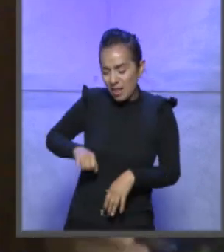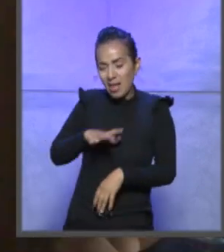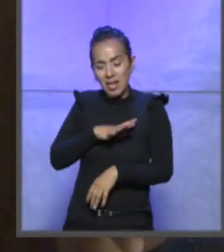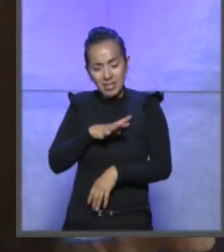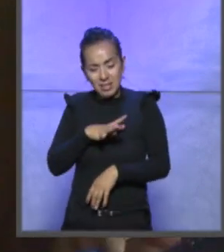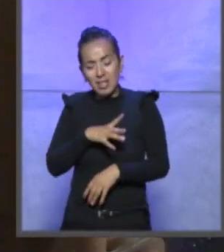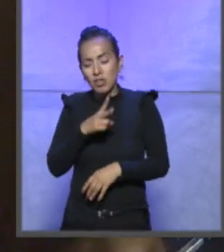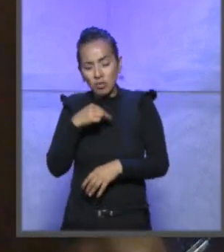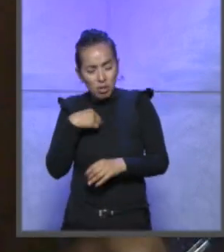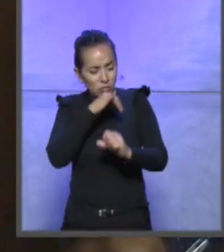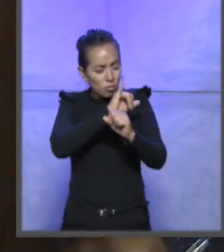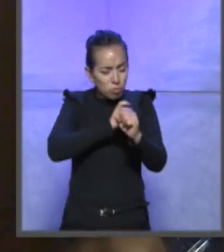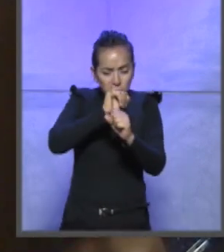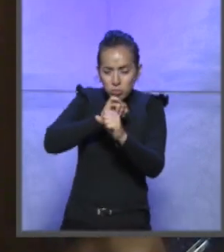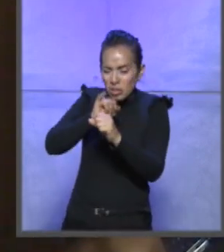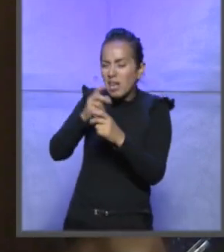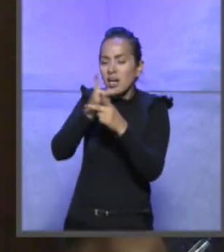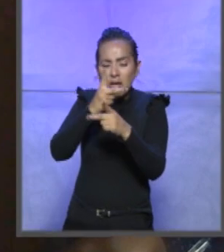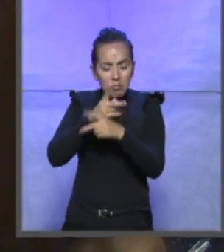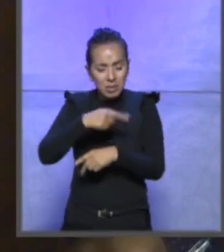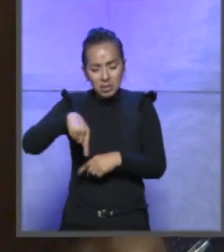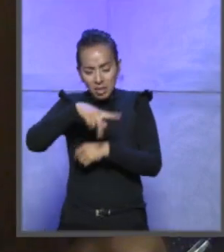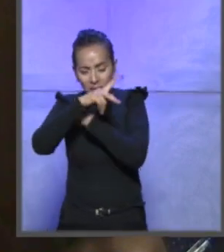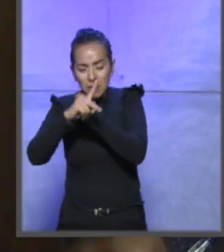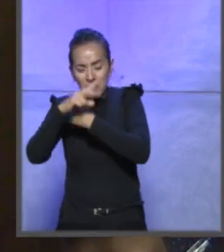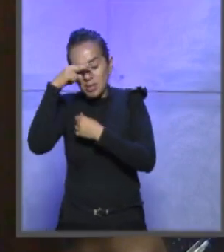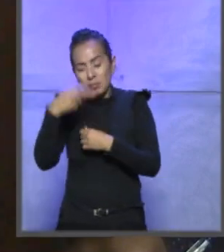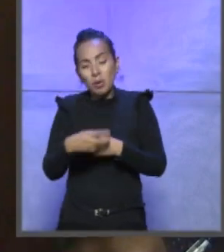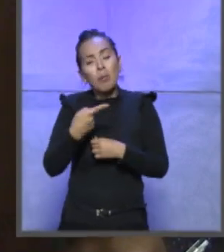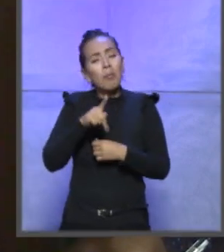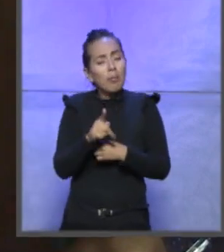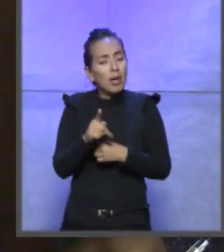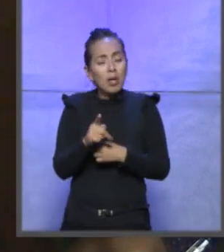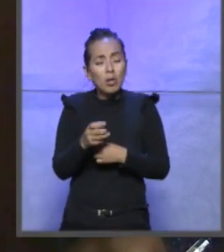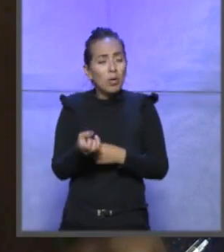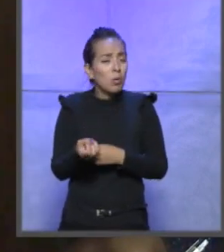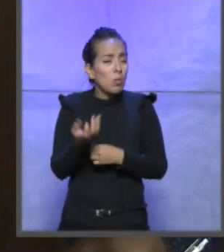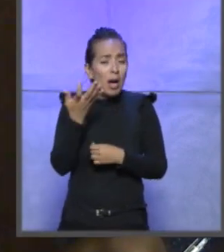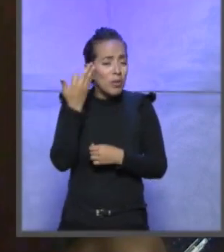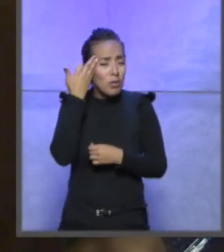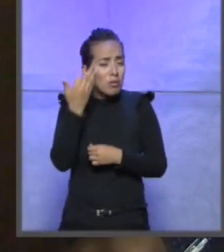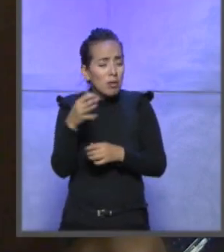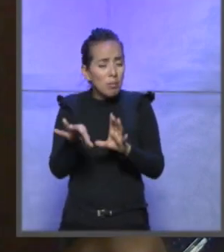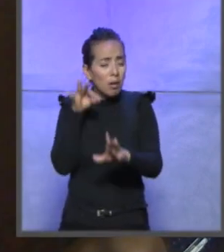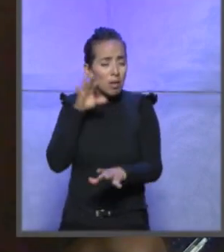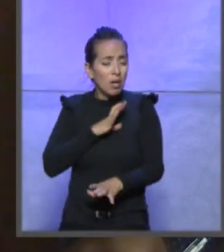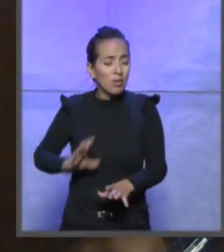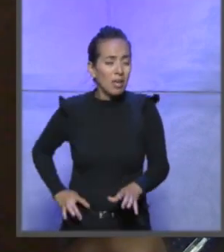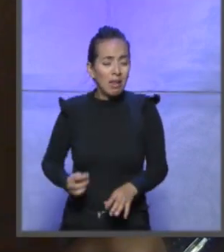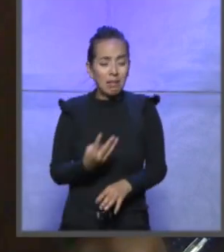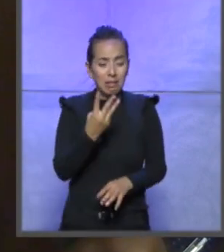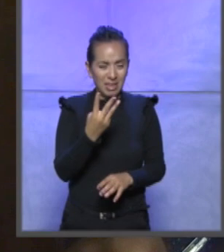interés, vivimos informándonos día a día con lo que pasa en nuestro país. Pero ¿cada cuánto son las candidaturas? ¿Cada 3 años?